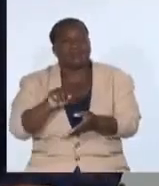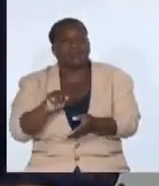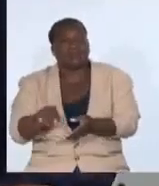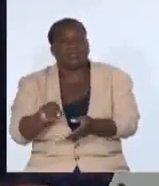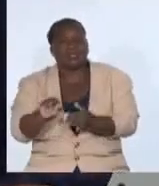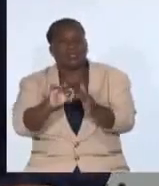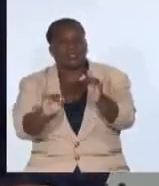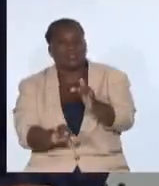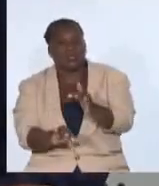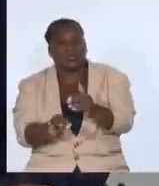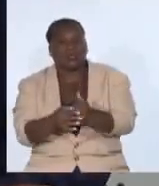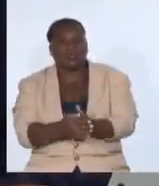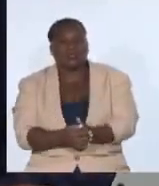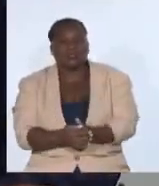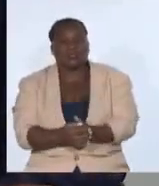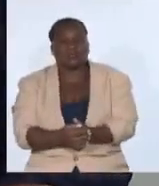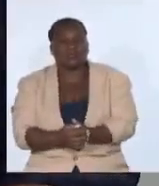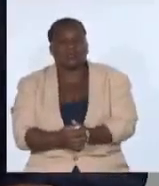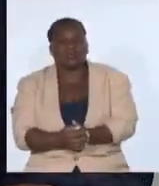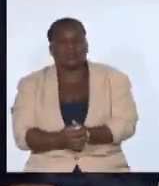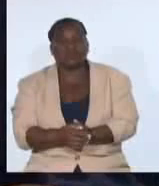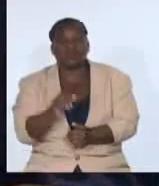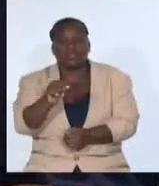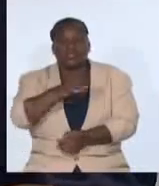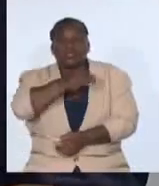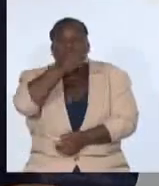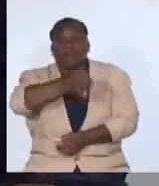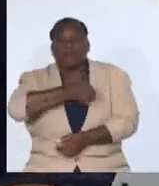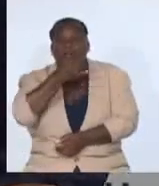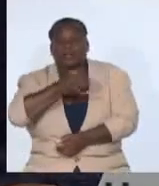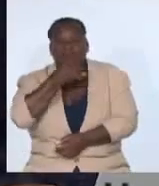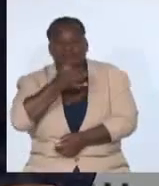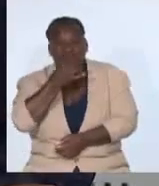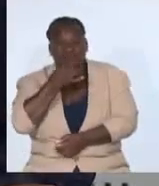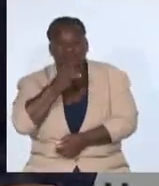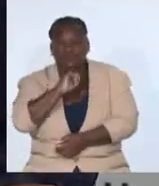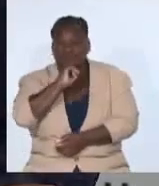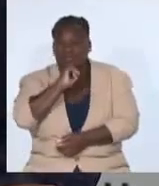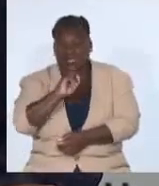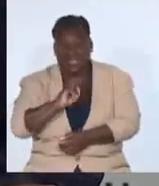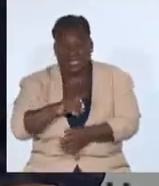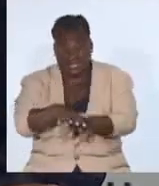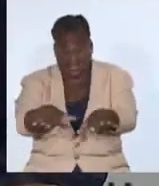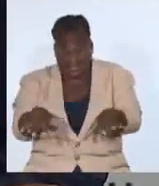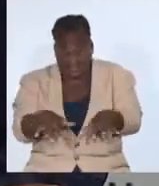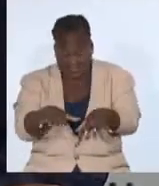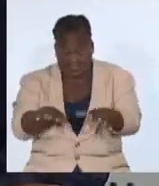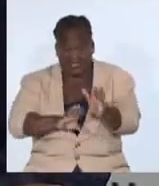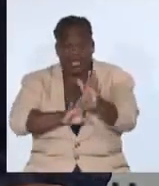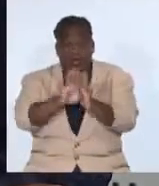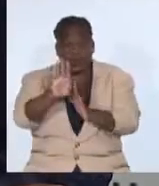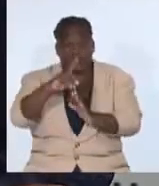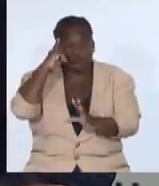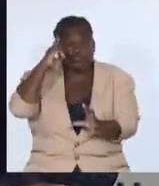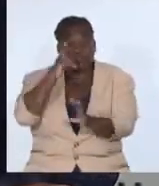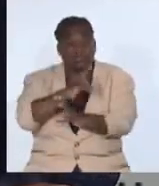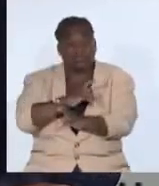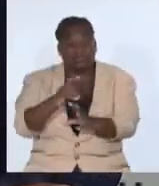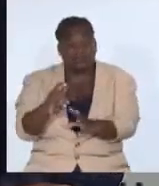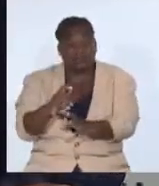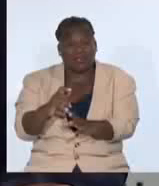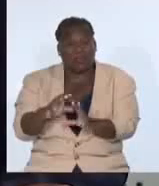subalterno eso explica que en medio del más colosal desarrollo científico técnico de todos los tiempos